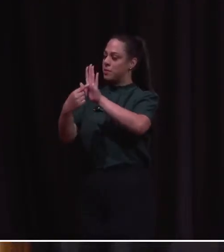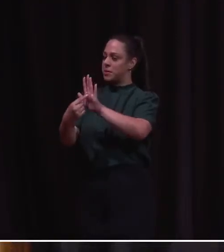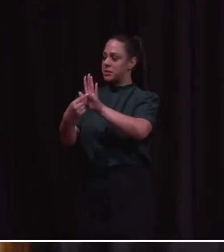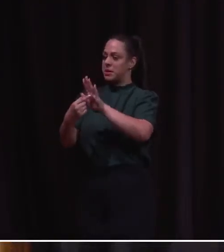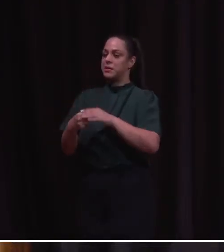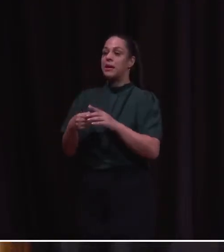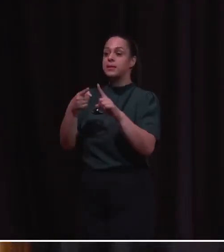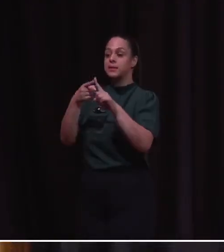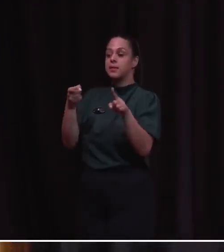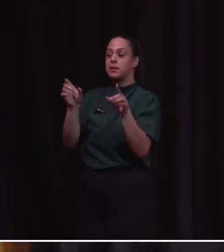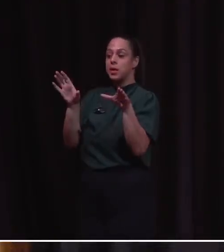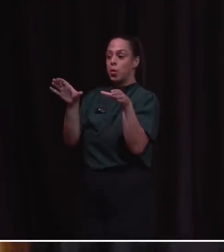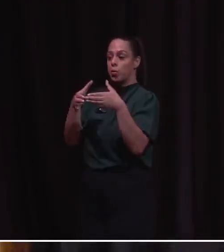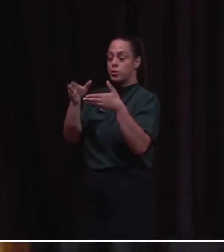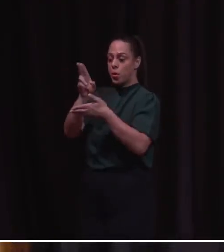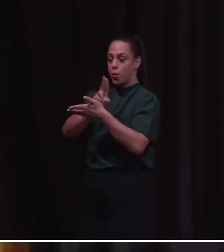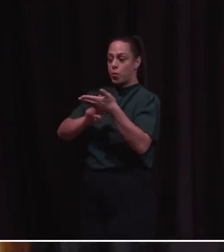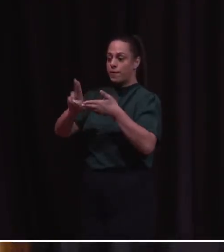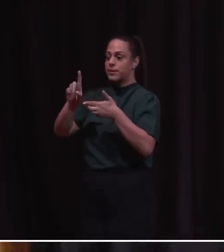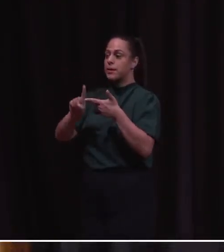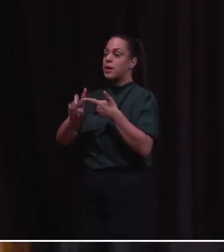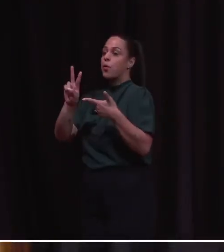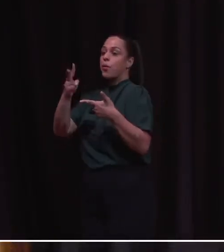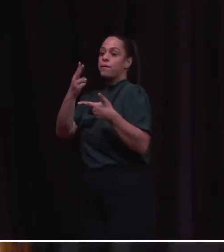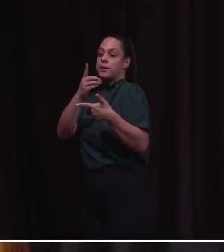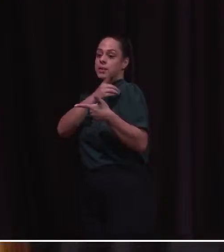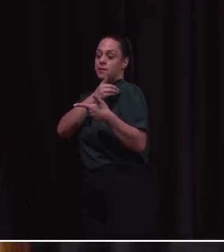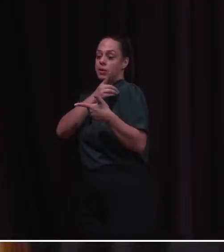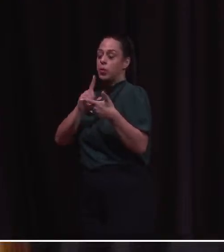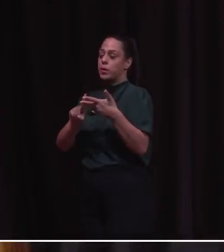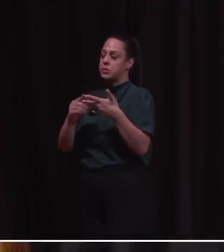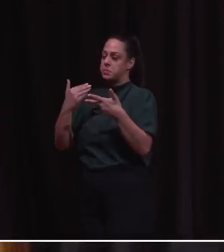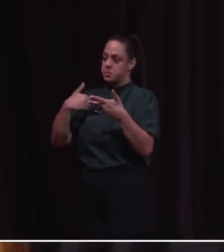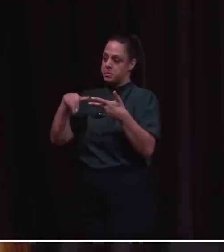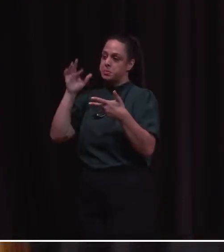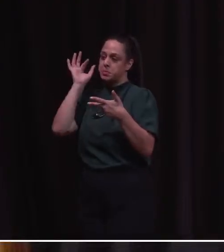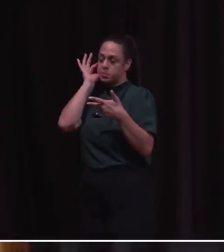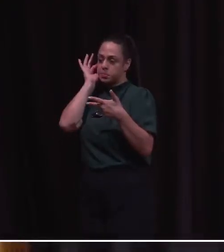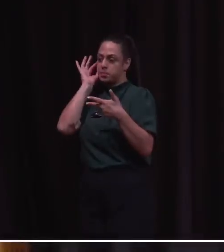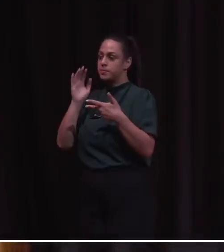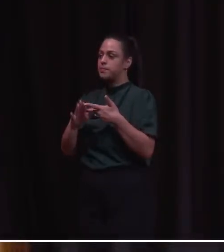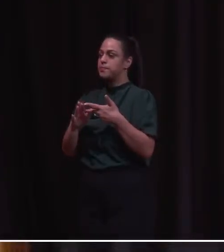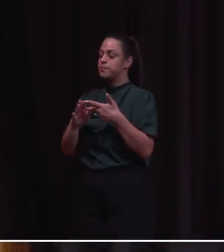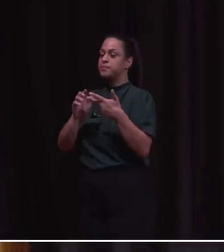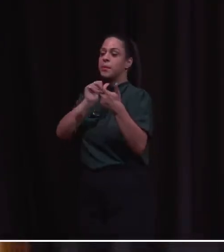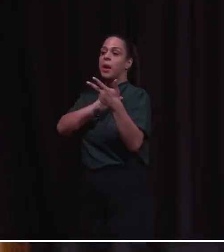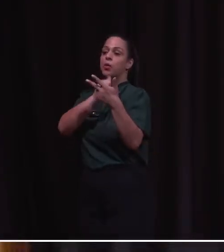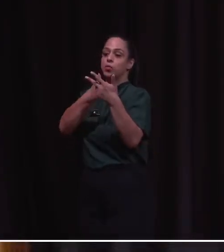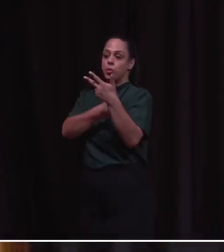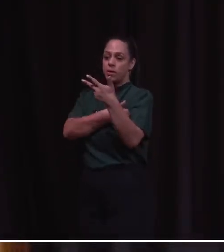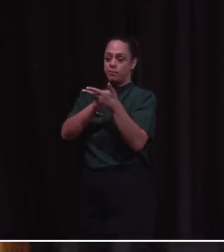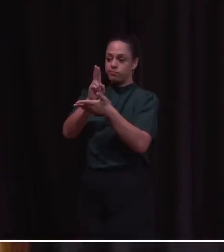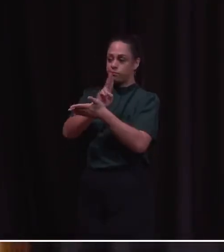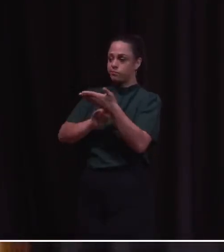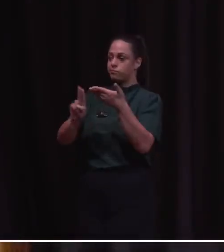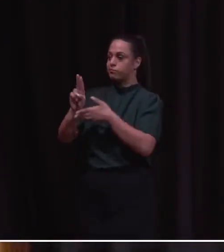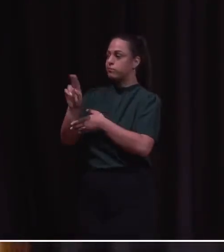Representantes del Consejo Universitario, vicerrectoras, vicerrectores, autoridades